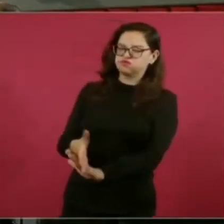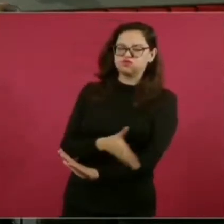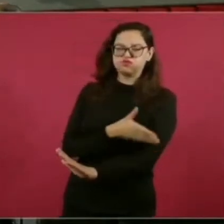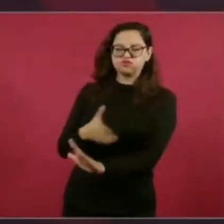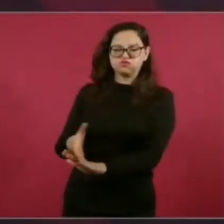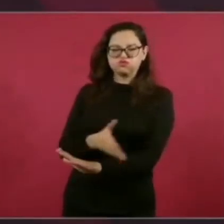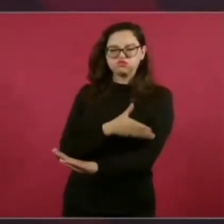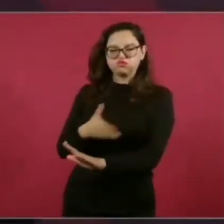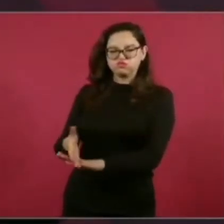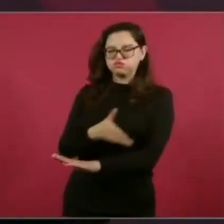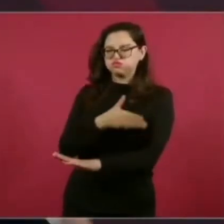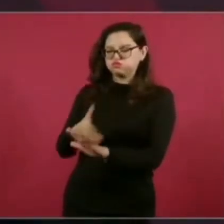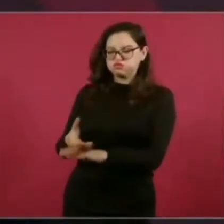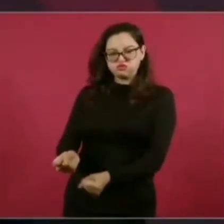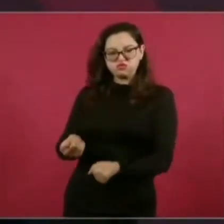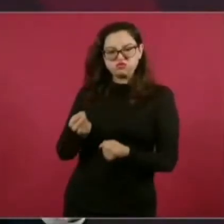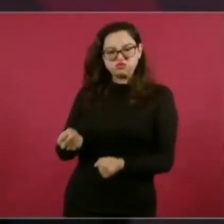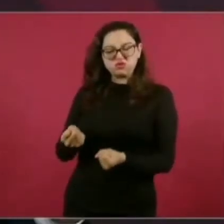A pesar de eso,